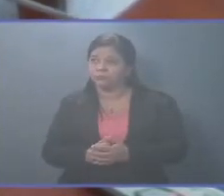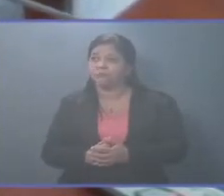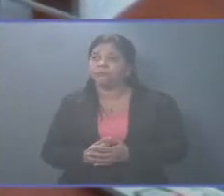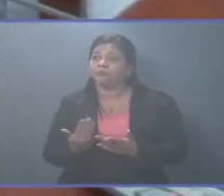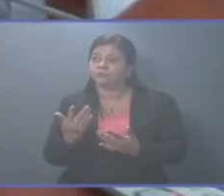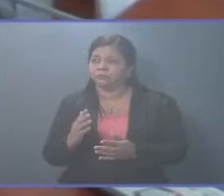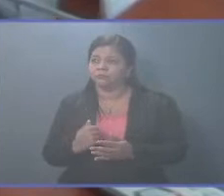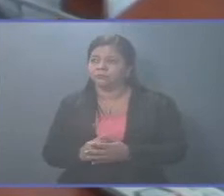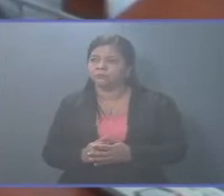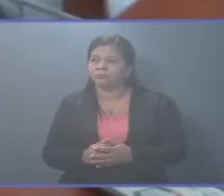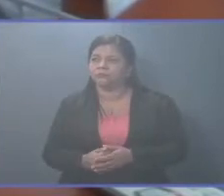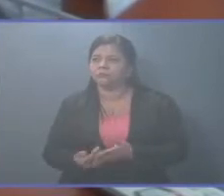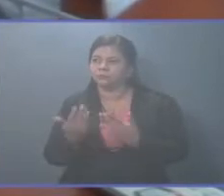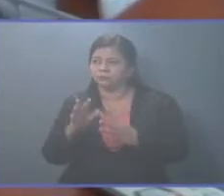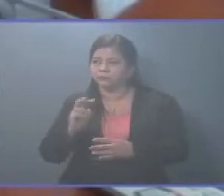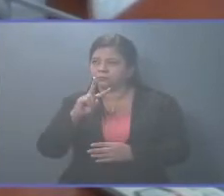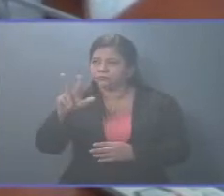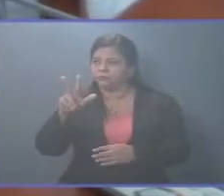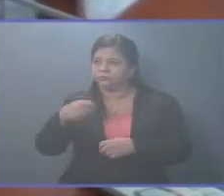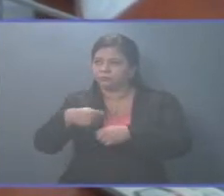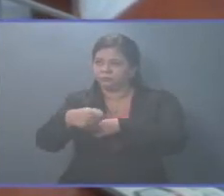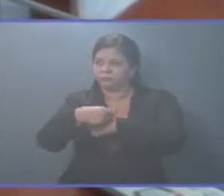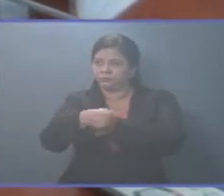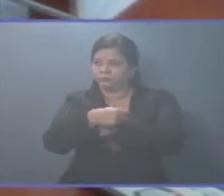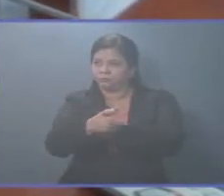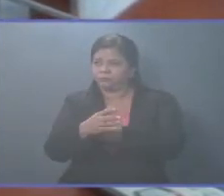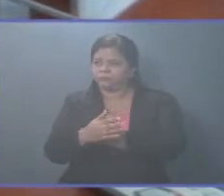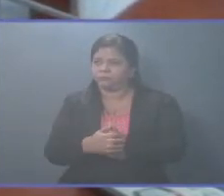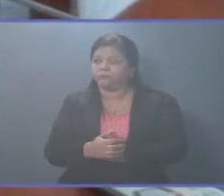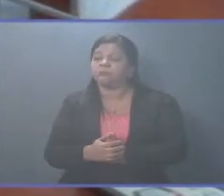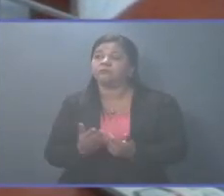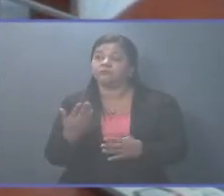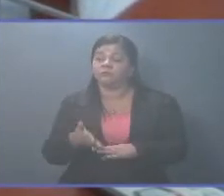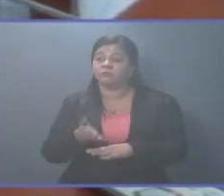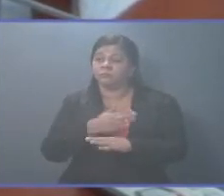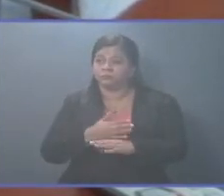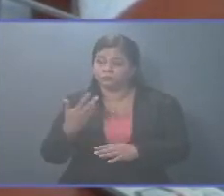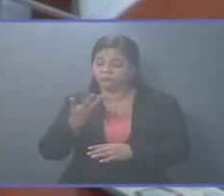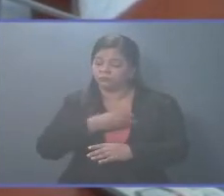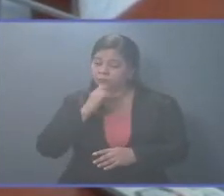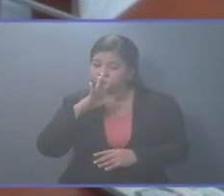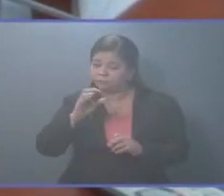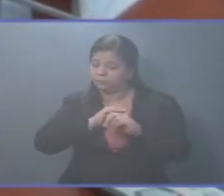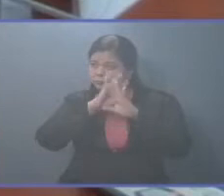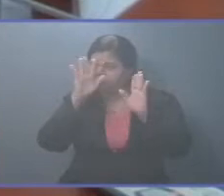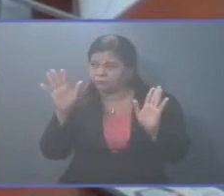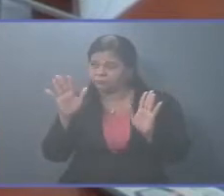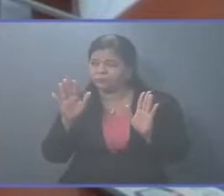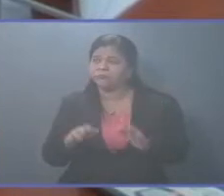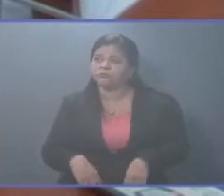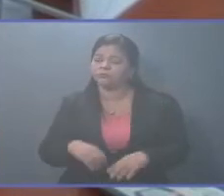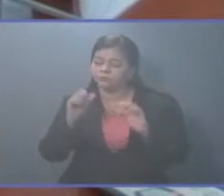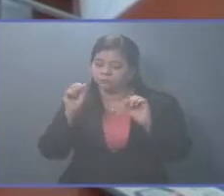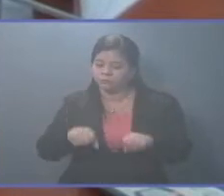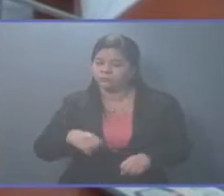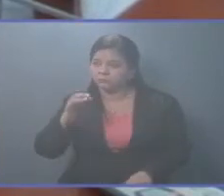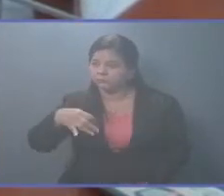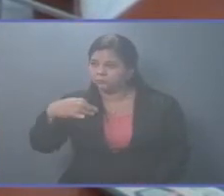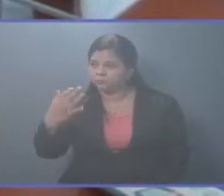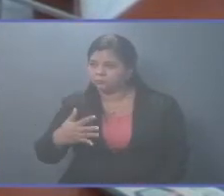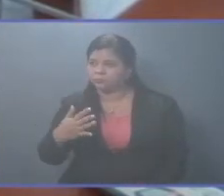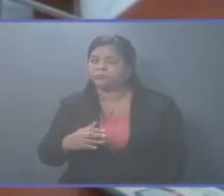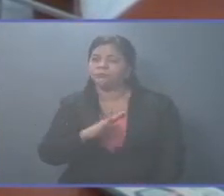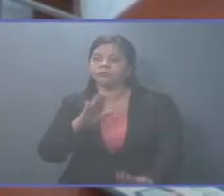día 23 de diciembre, éramos categóricos en afirmar de que